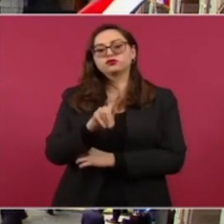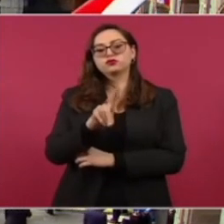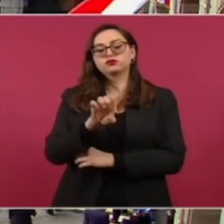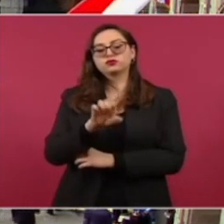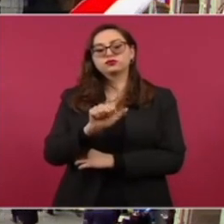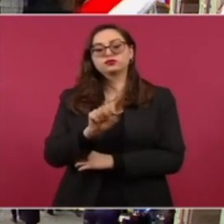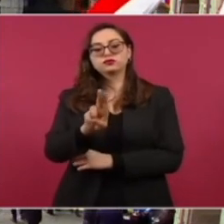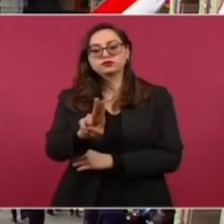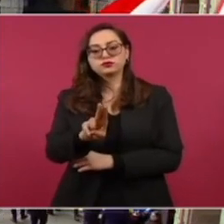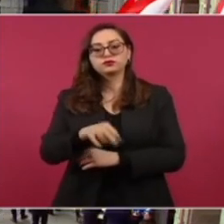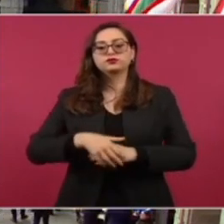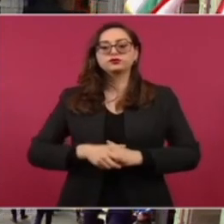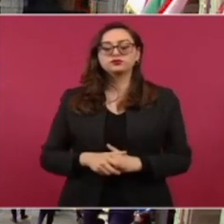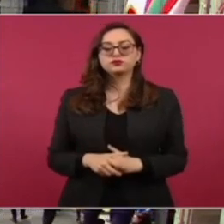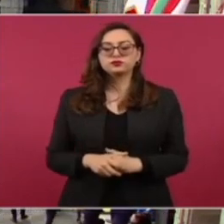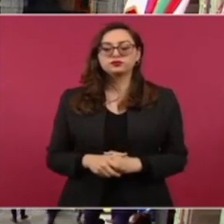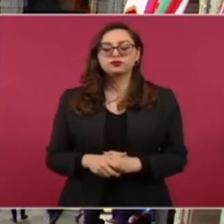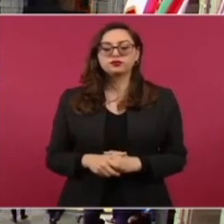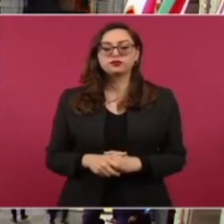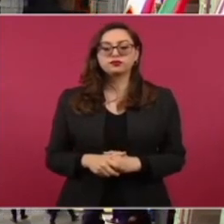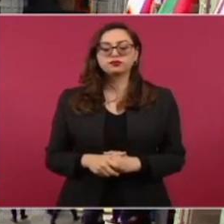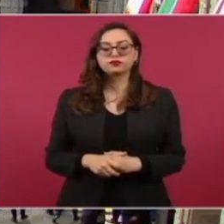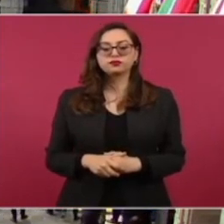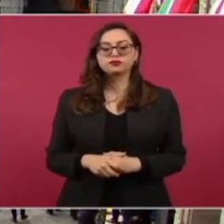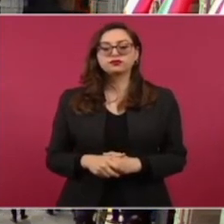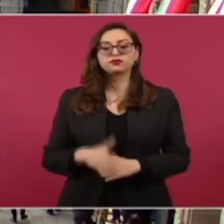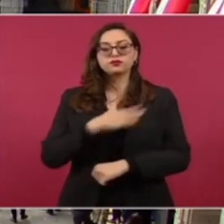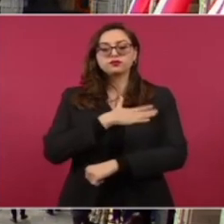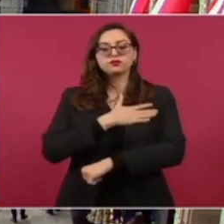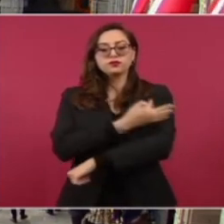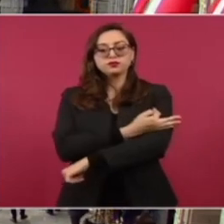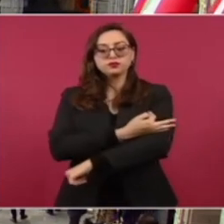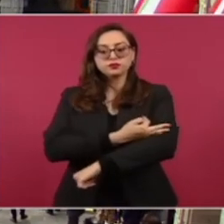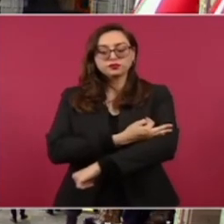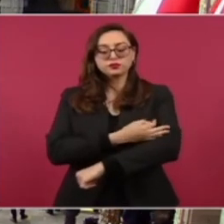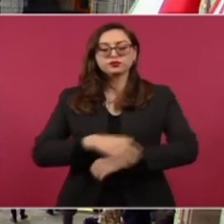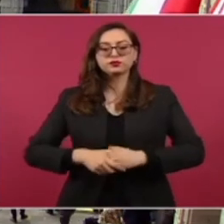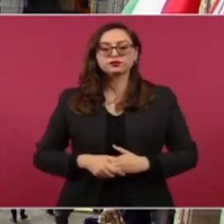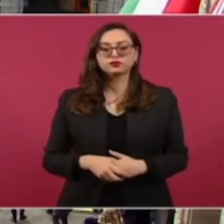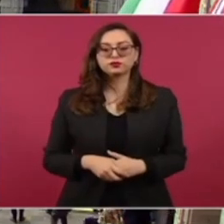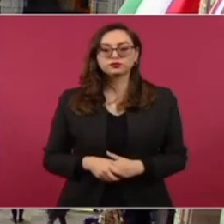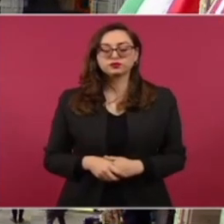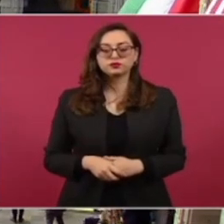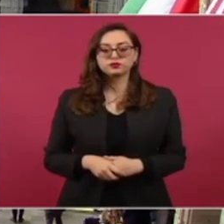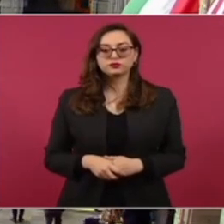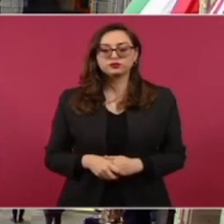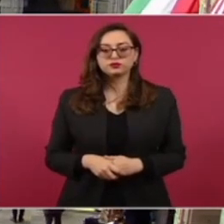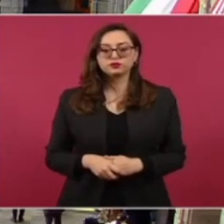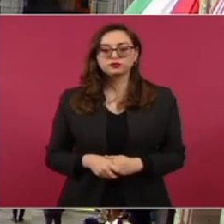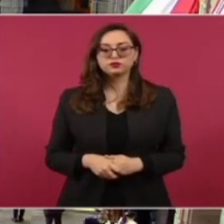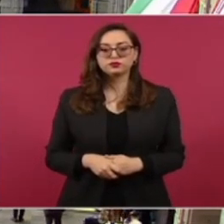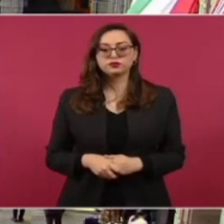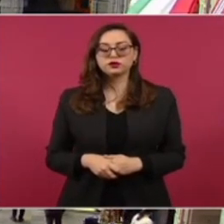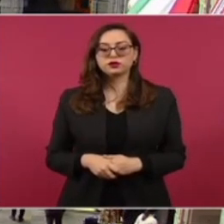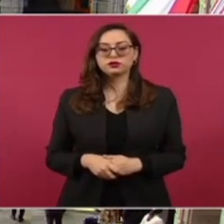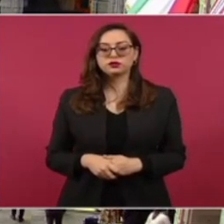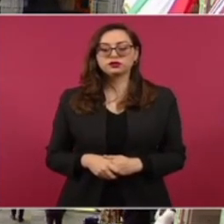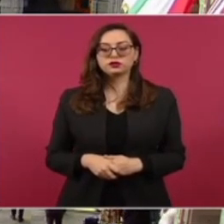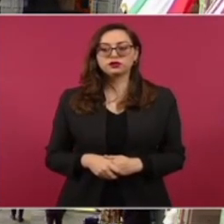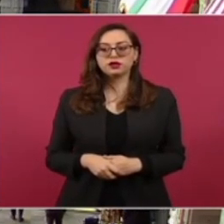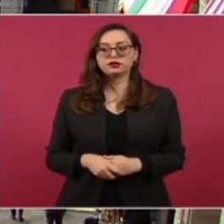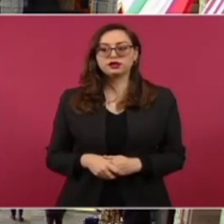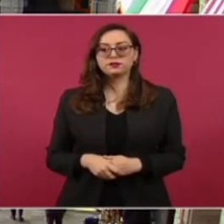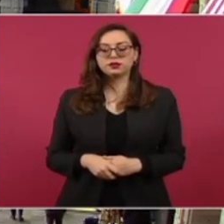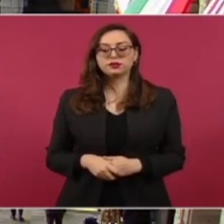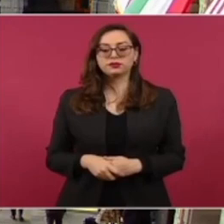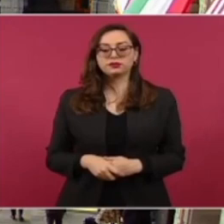Bonjour, good afternoon, buenas tardes. Buenas President tardes, López Obrador, presidente mi amigo. López Obrador, Thank amigo you mío. for having us here in